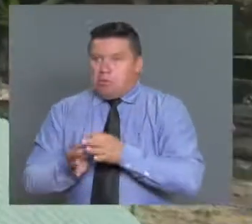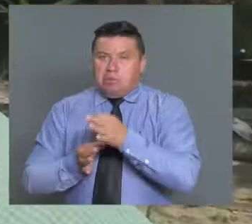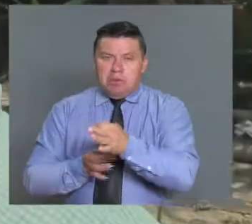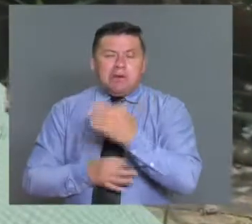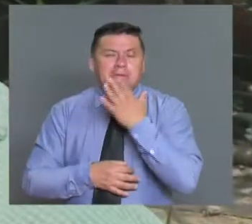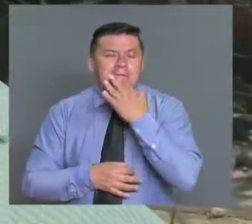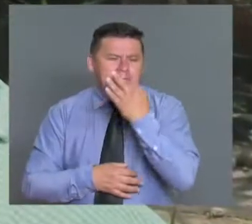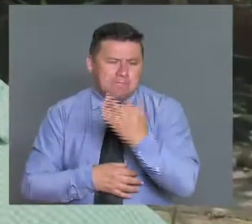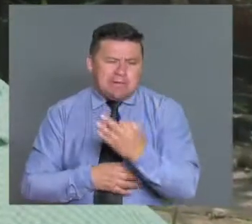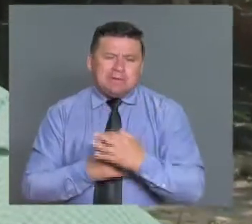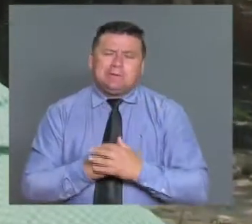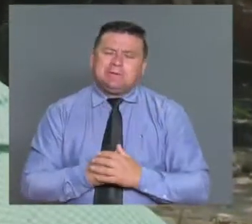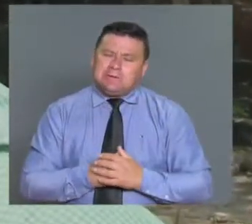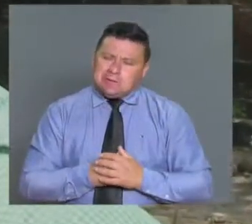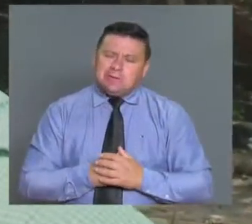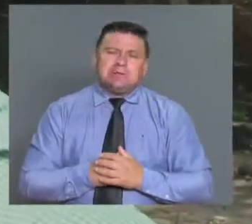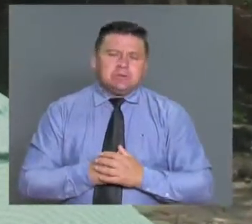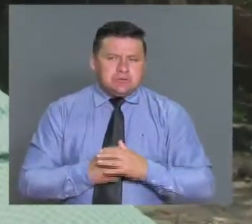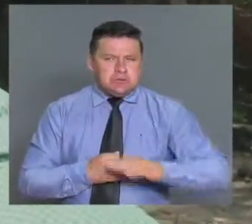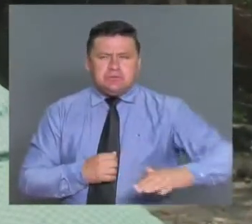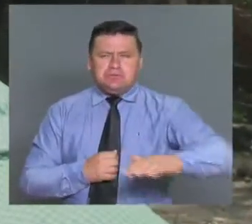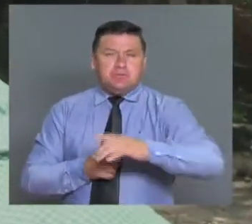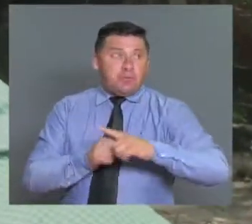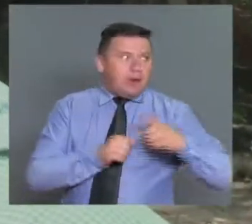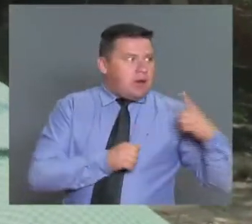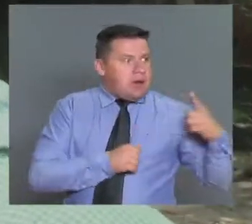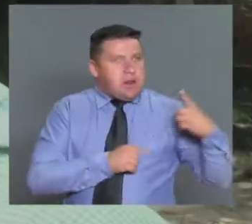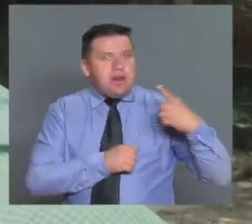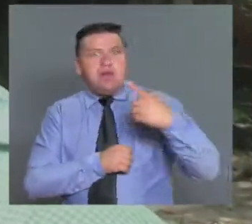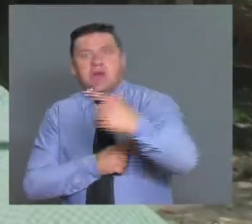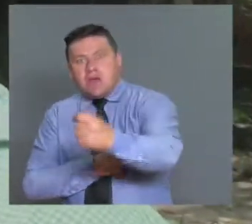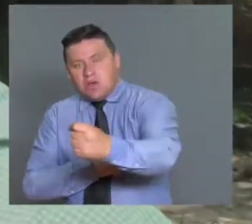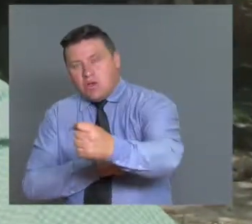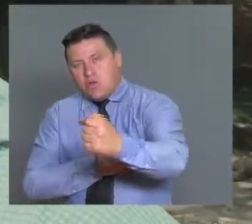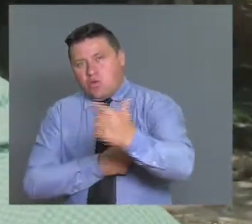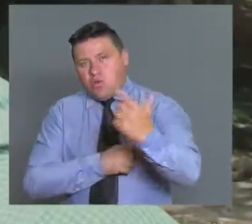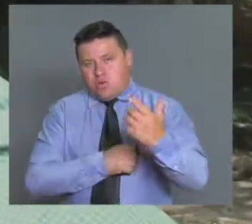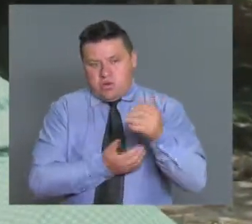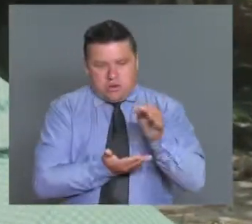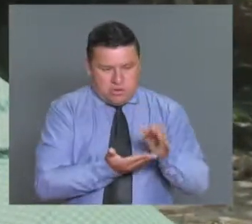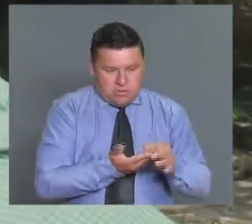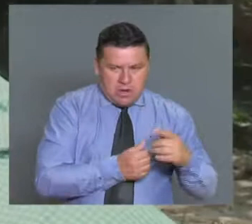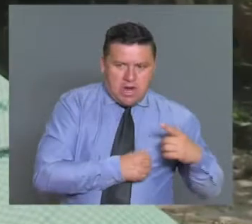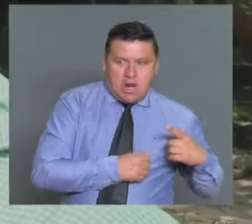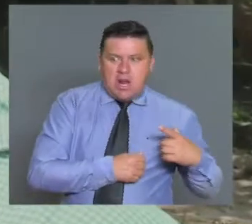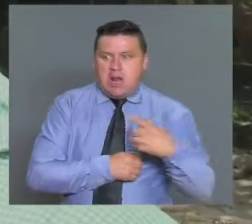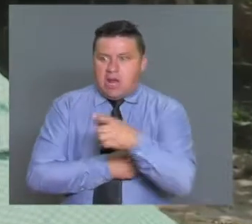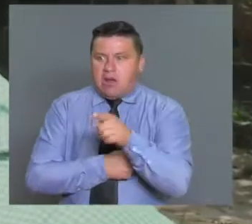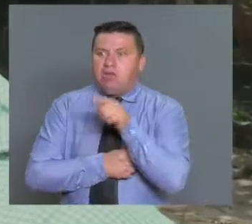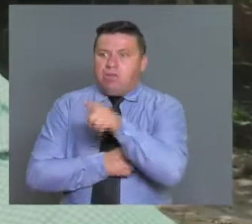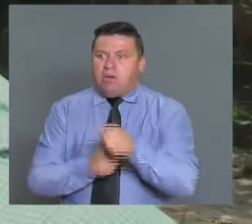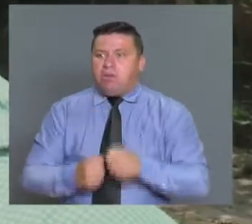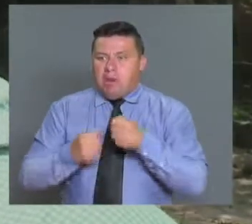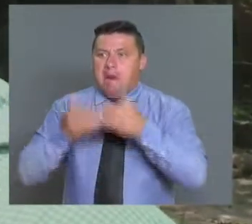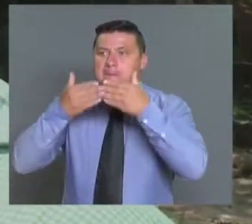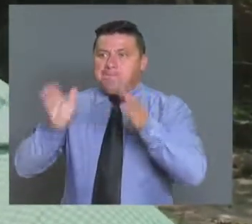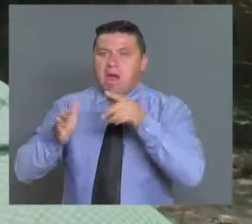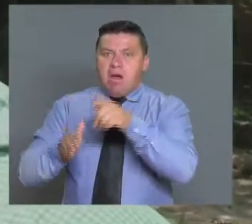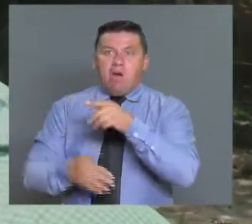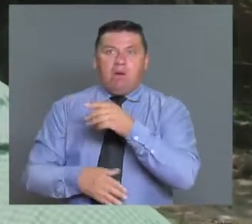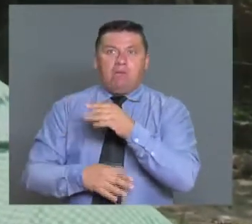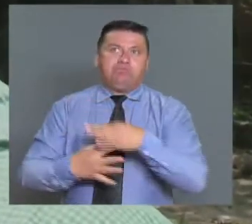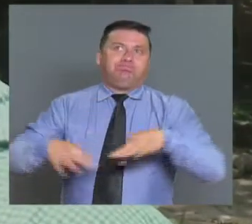De verdad que en una zona tan apartada del centro del país, tener una institución de educación superior es muy